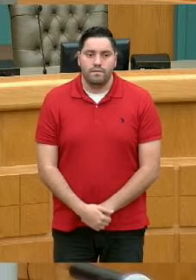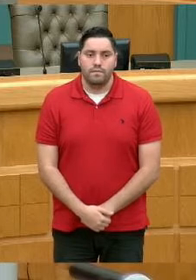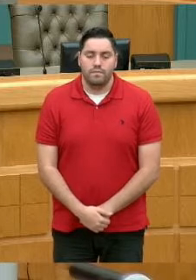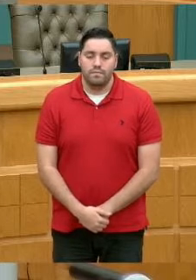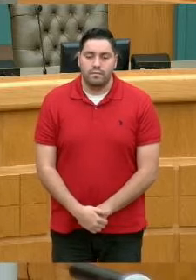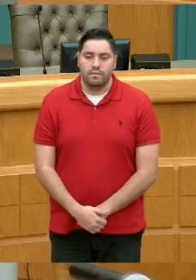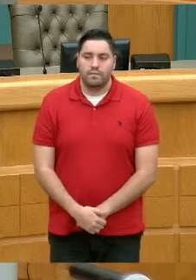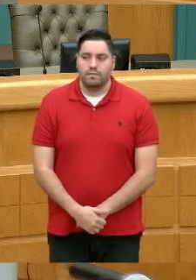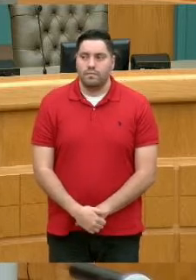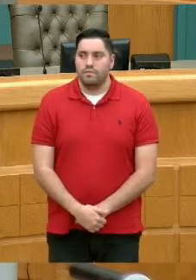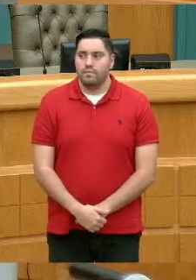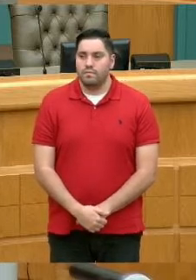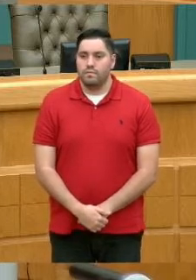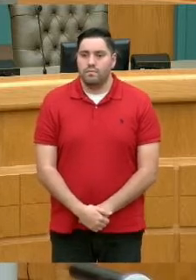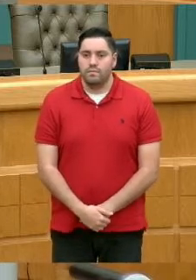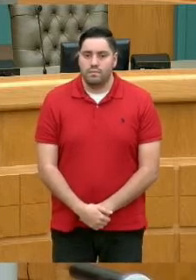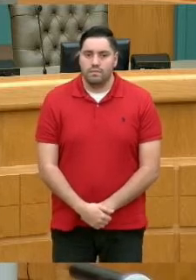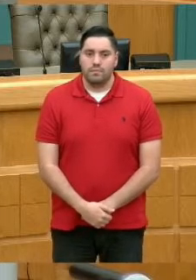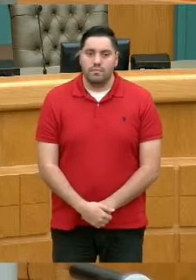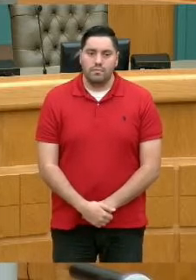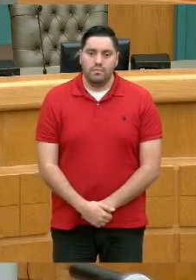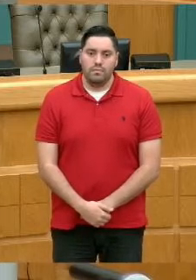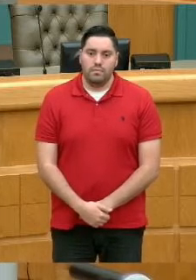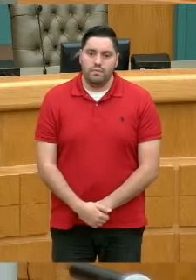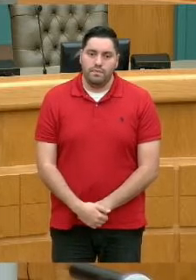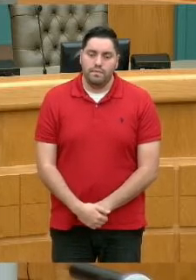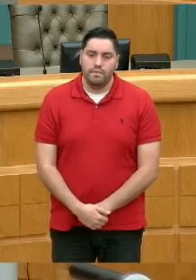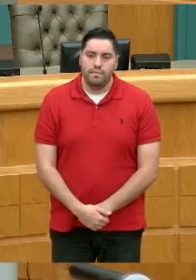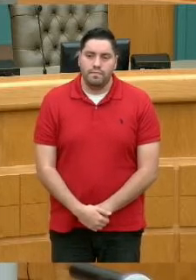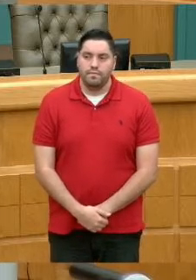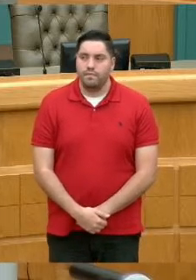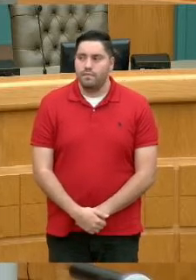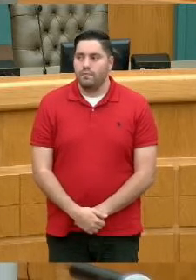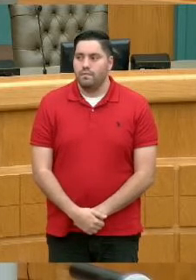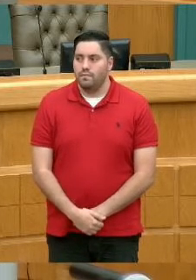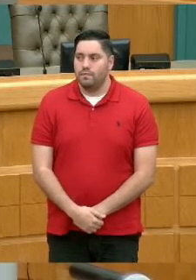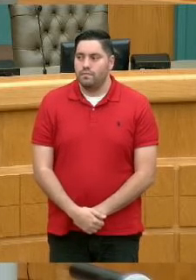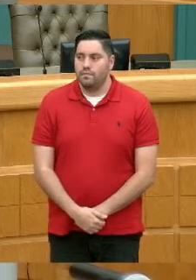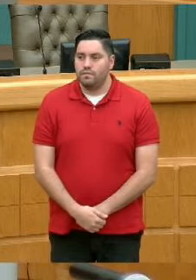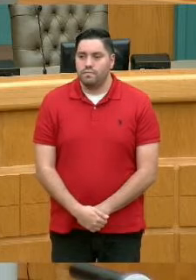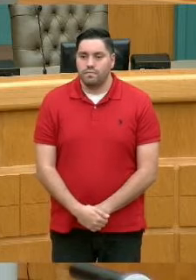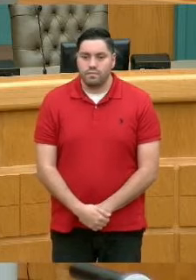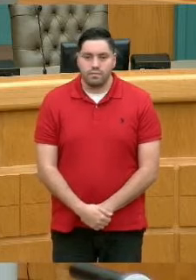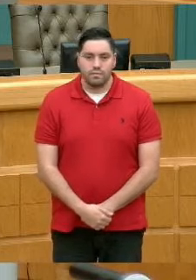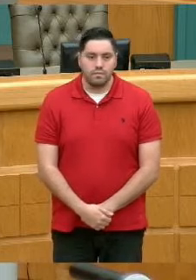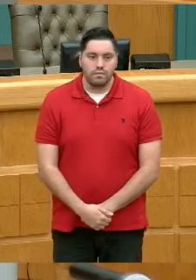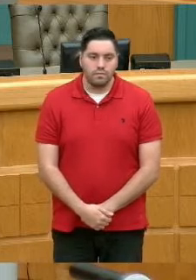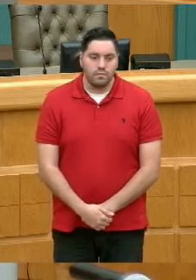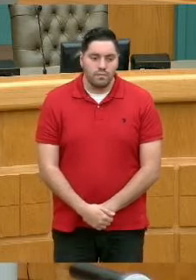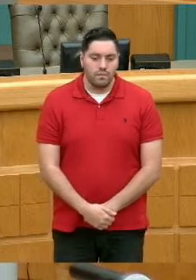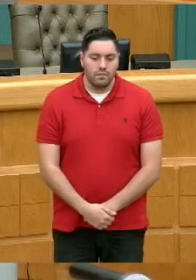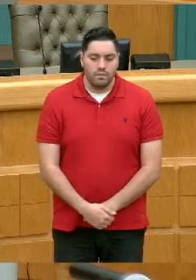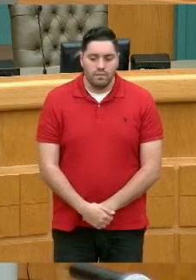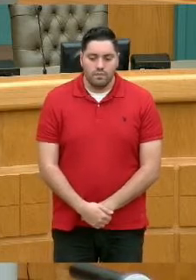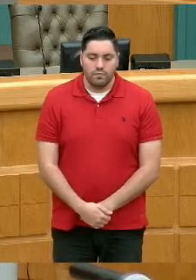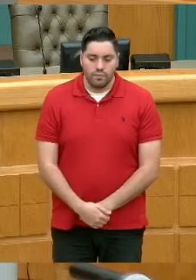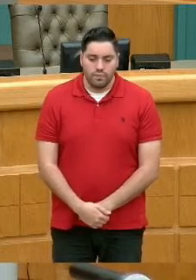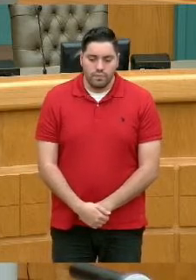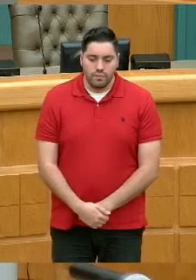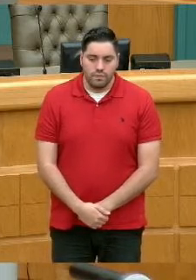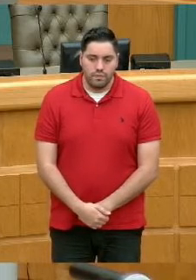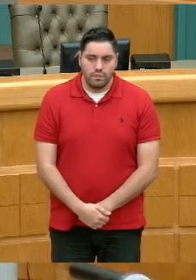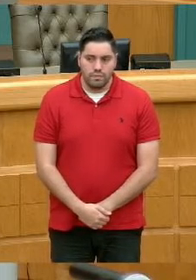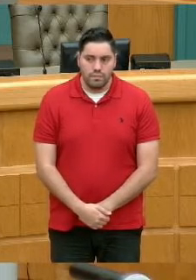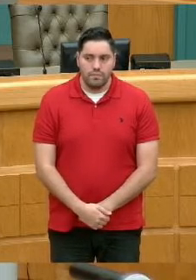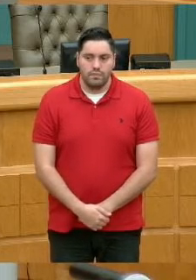total de 256 casos. 152 son hombres, 104 son mujeres. La mayoría se encuentran en el rango de edades